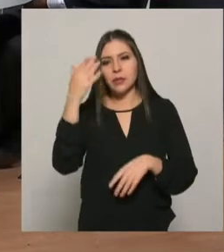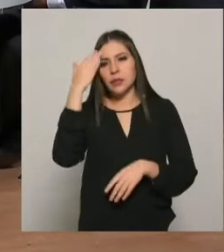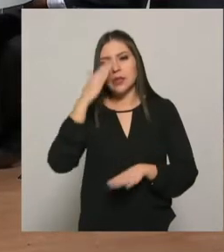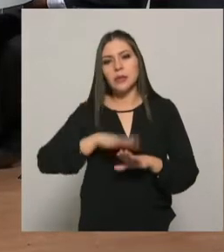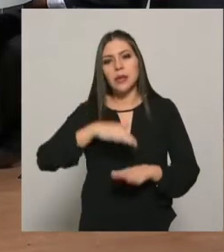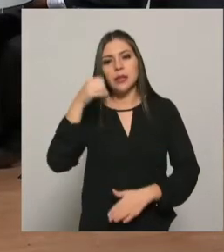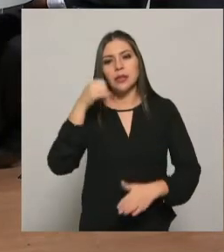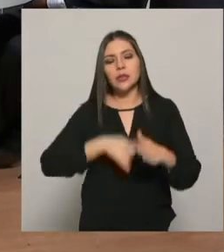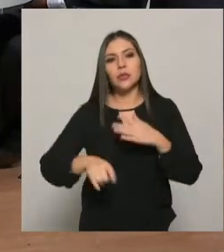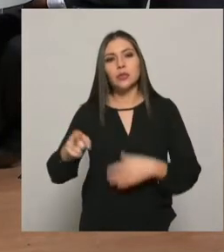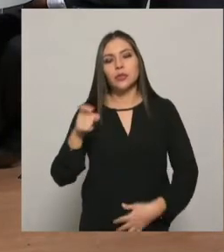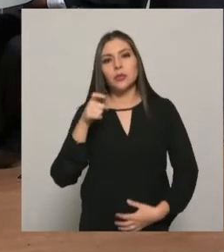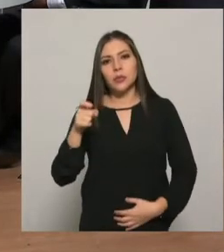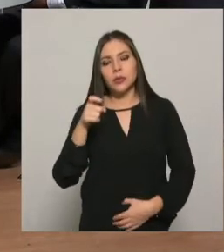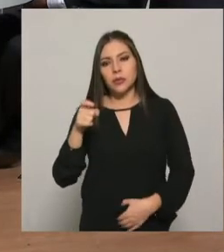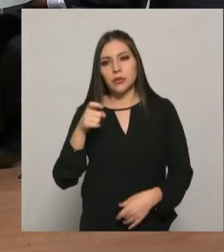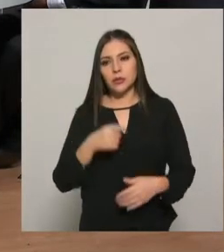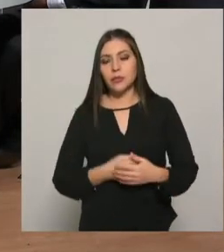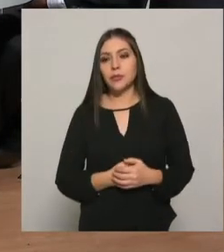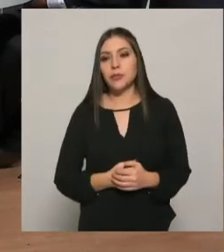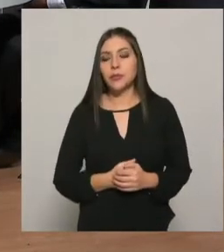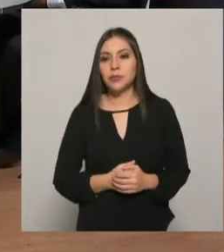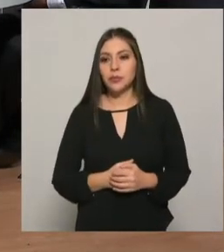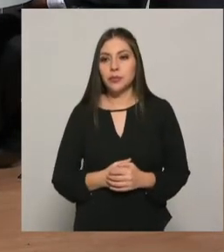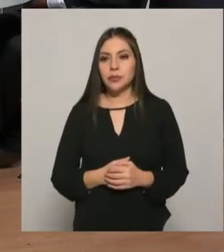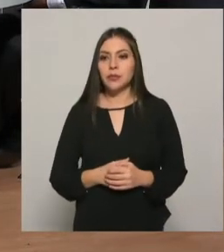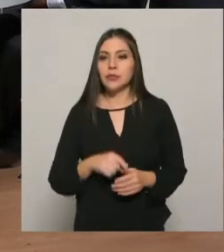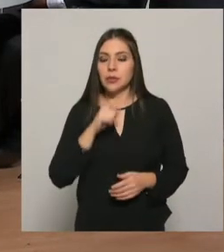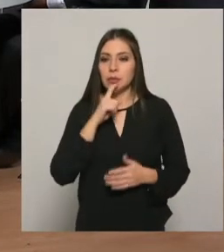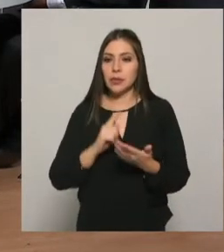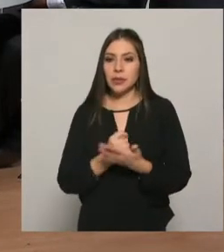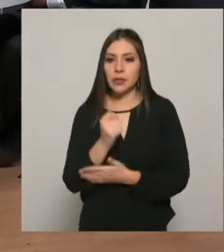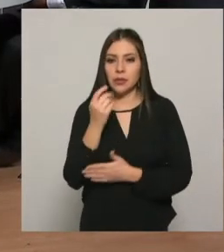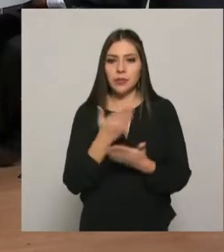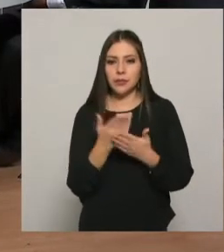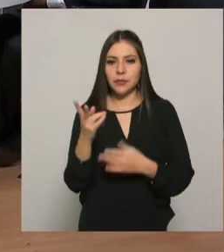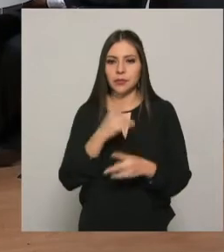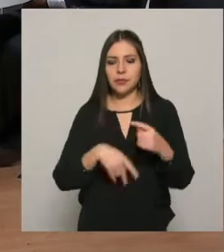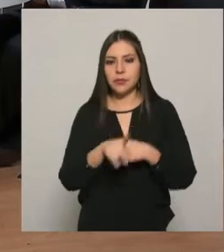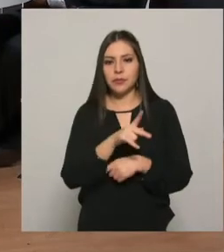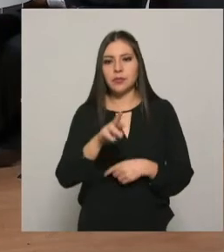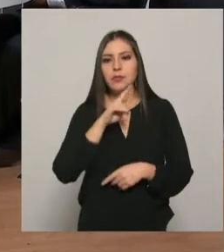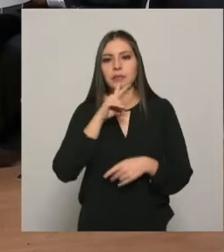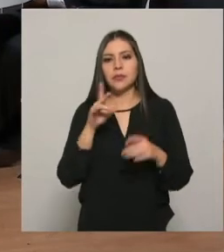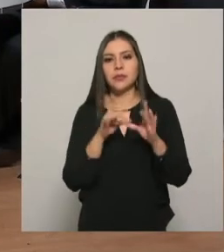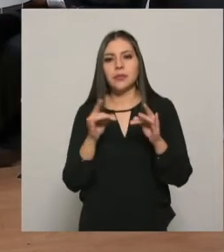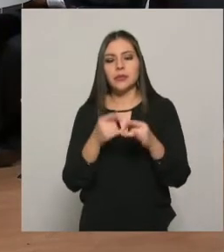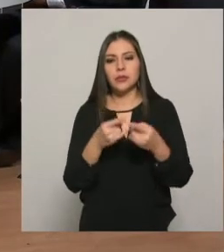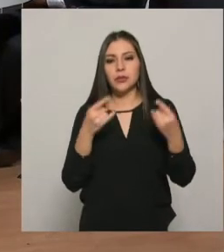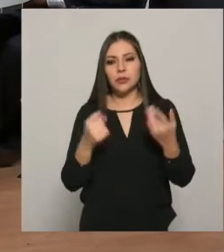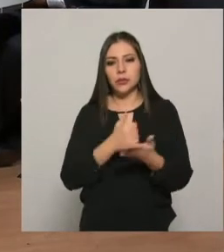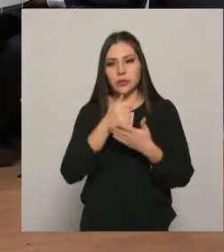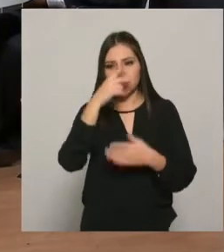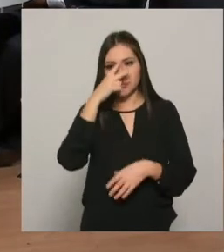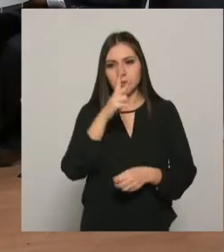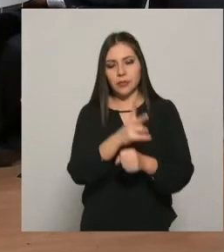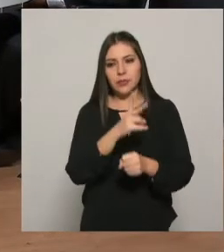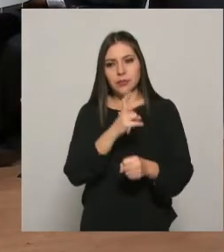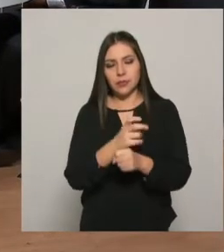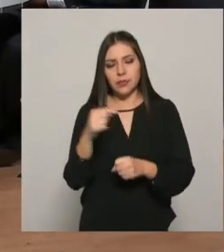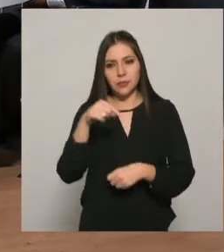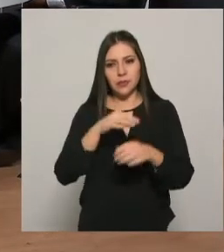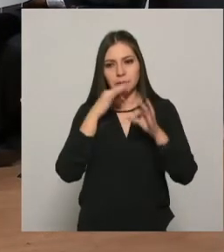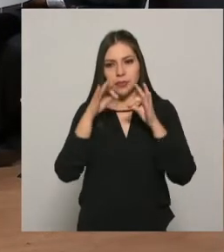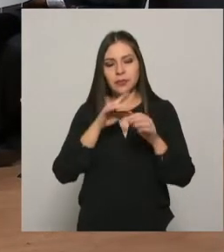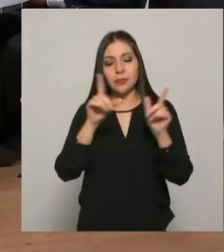de Xochimilco y evidentemente Tláhuac. Tenemos aquí a los mejores cronistas de la Ciudad de México, invitados de lujo en este programa, no se lo puede